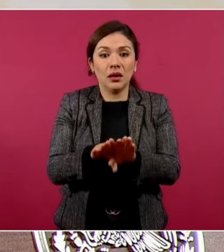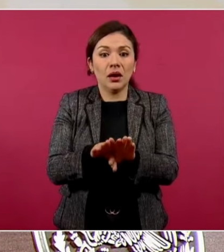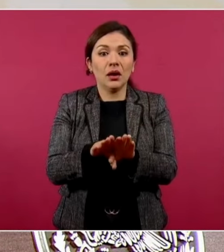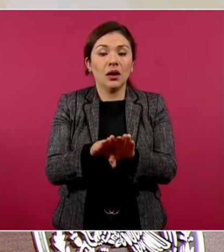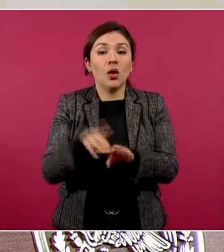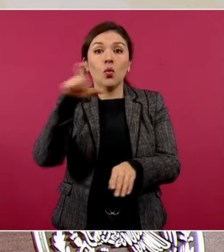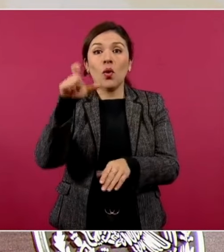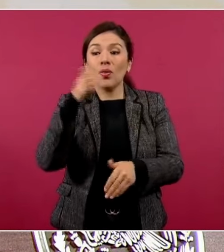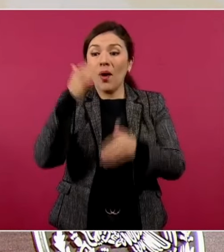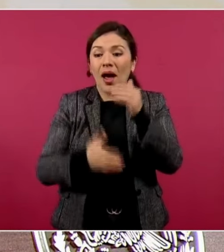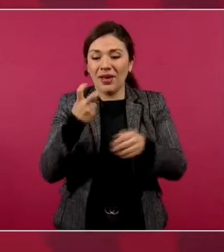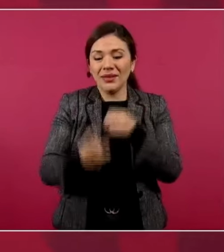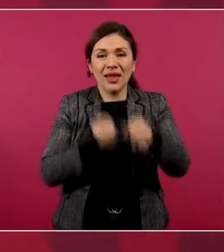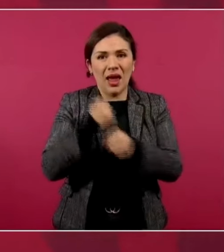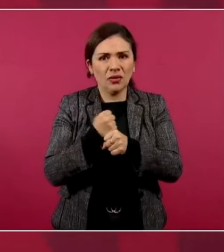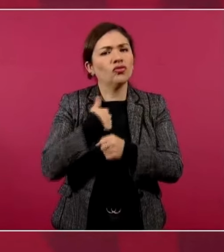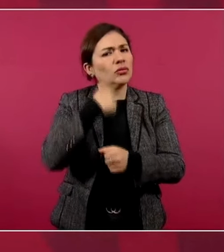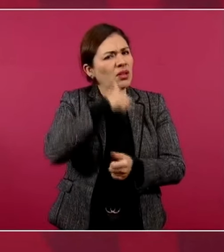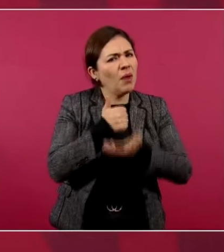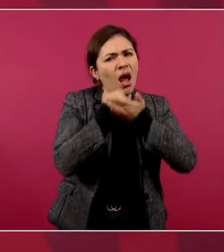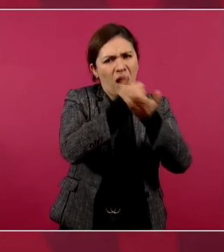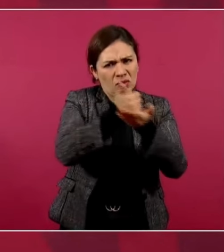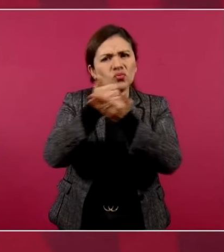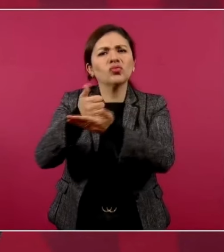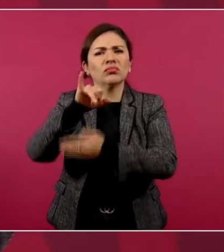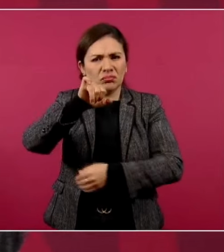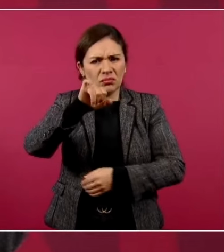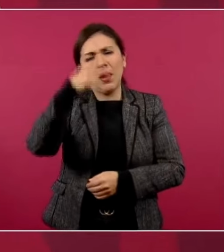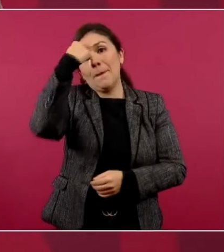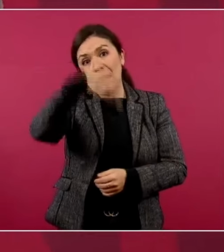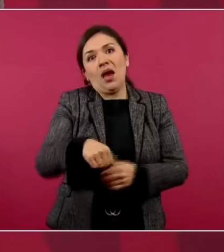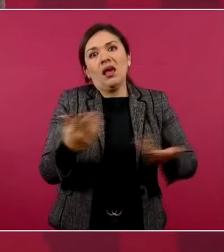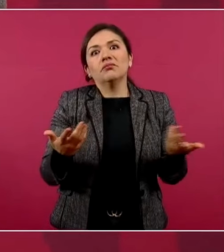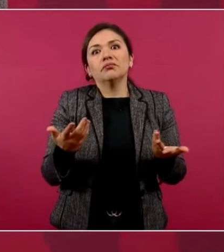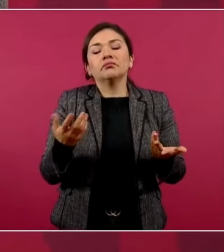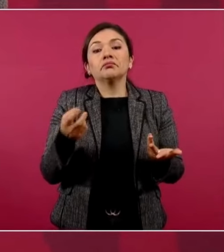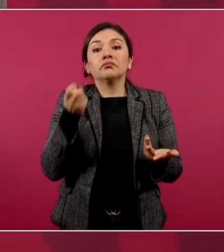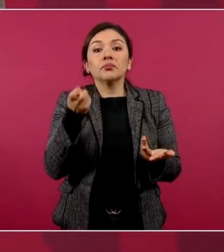de fin de año, se ha ayudado para que